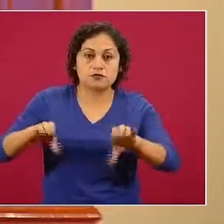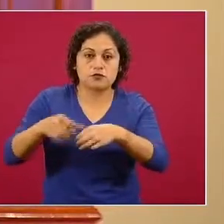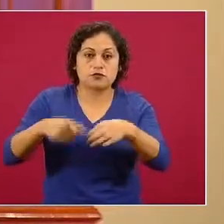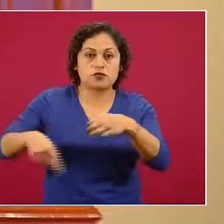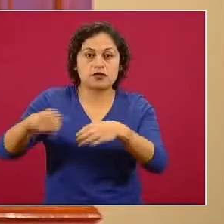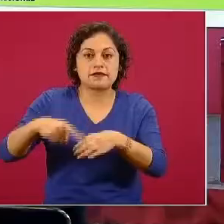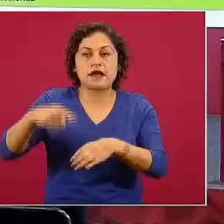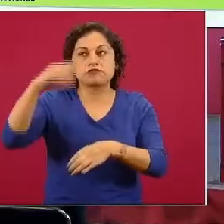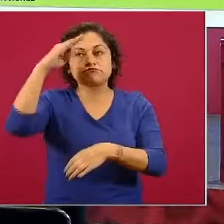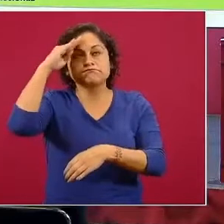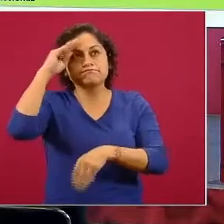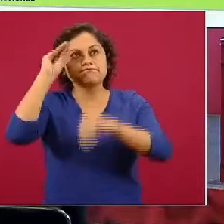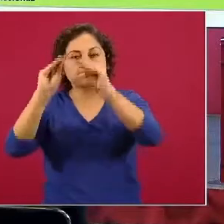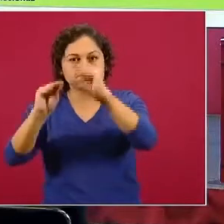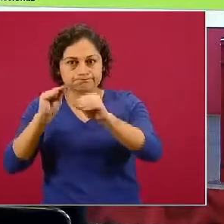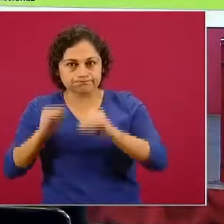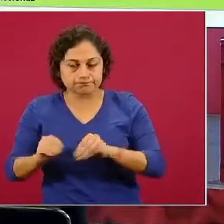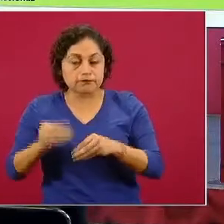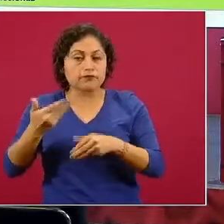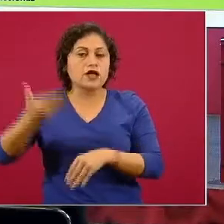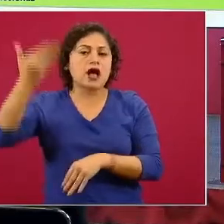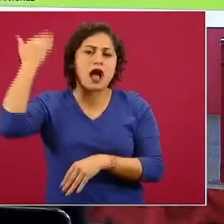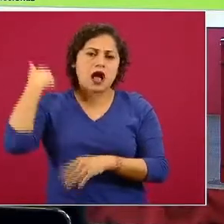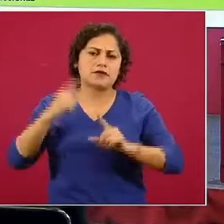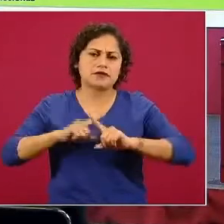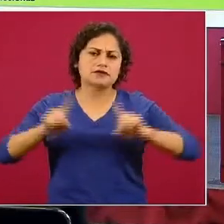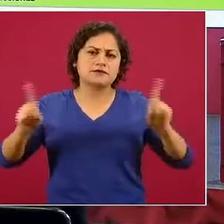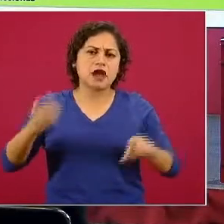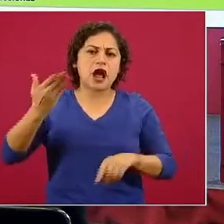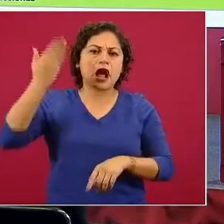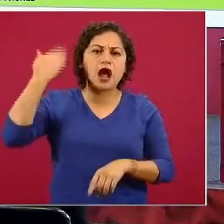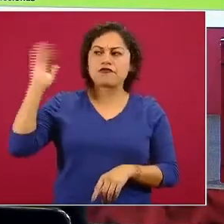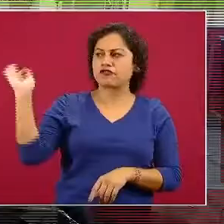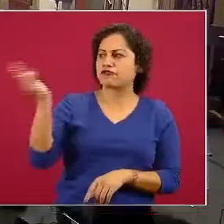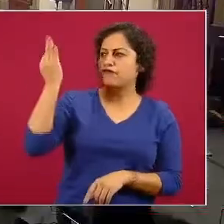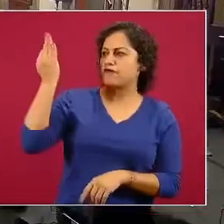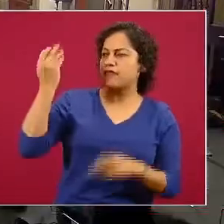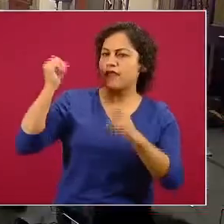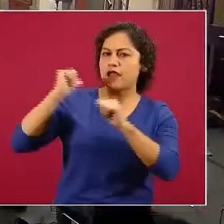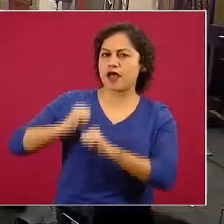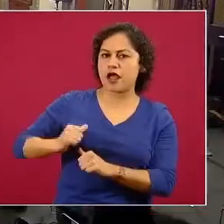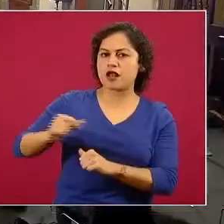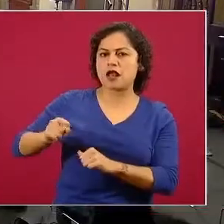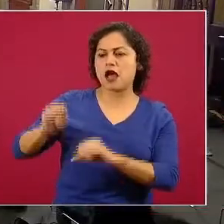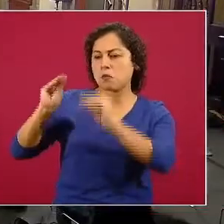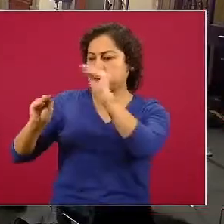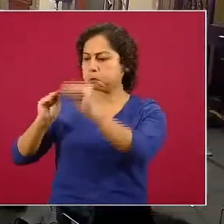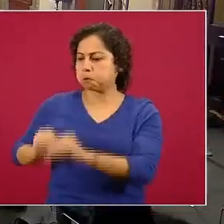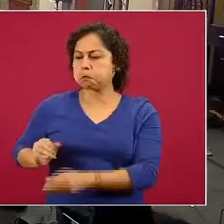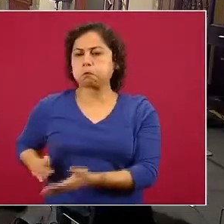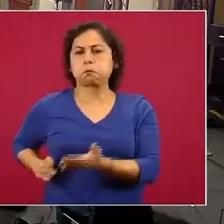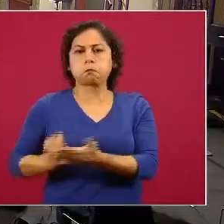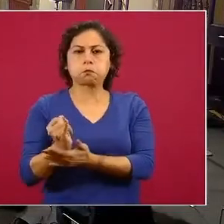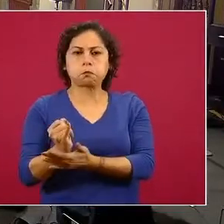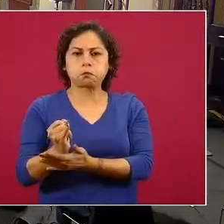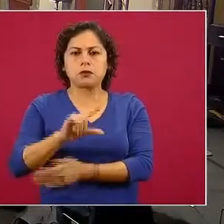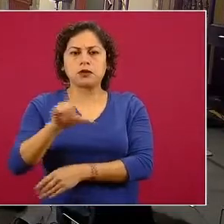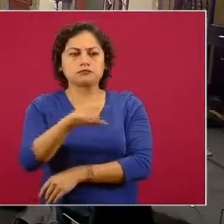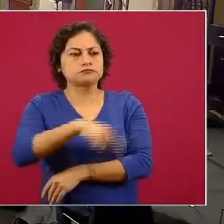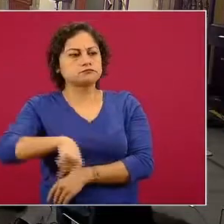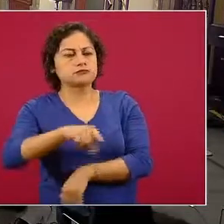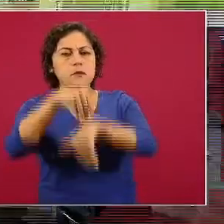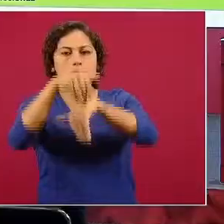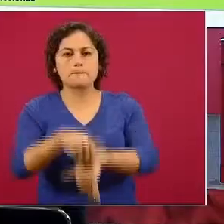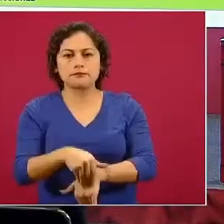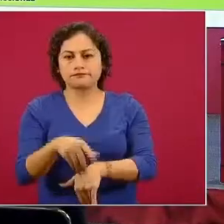arriba, no como se hacía previamente, que la federación decidía cuáles iban a ser las acciones preventivas y todo el mundo las tenía que cumplir.